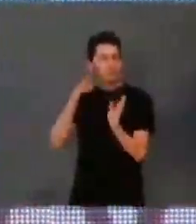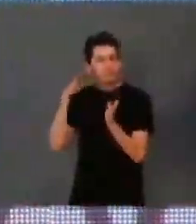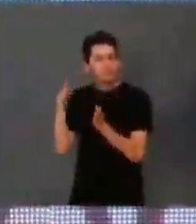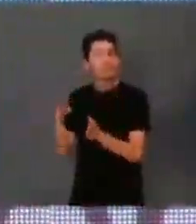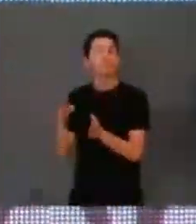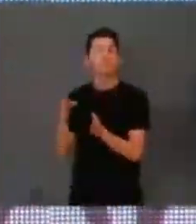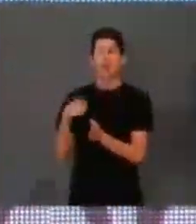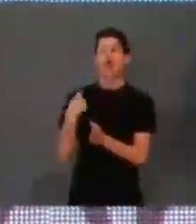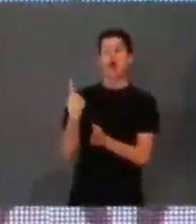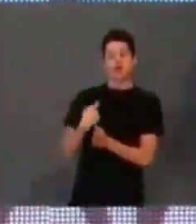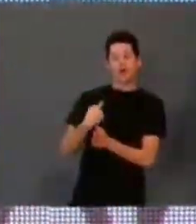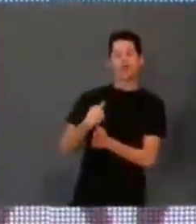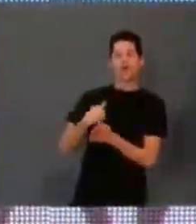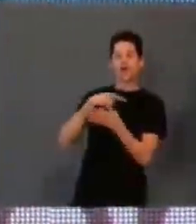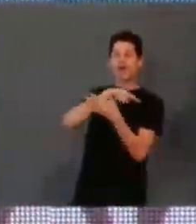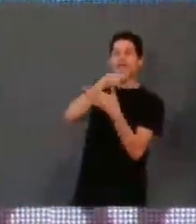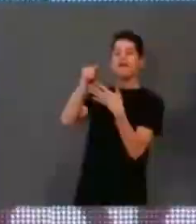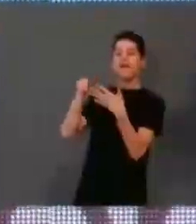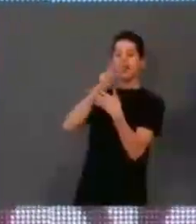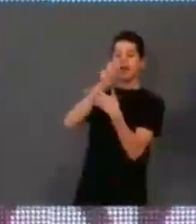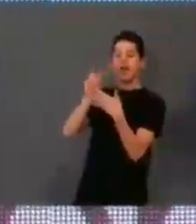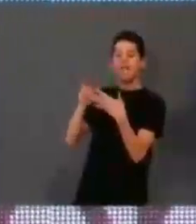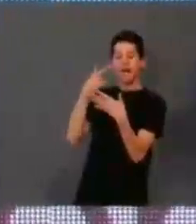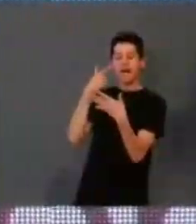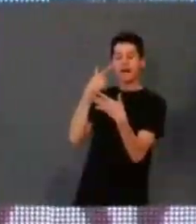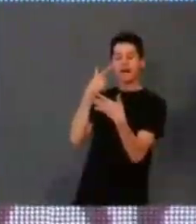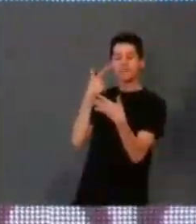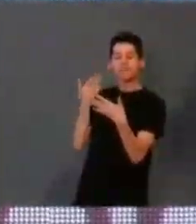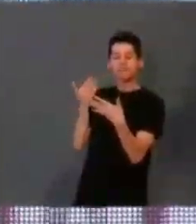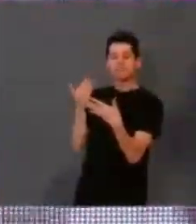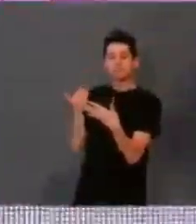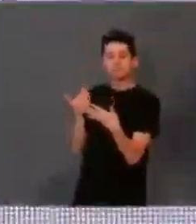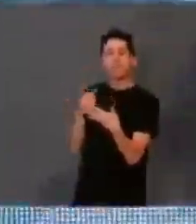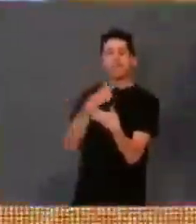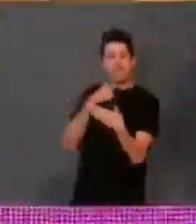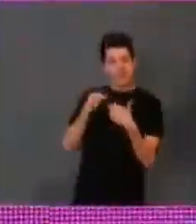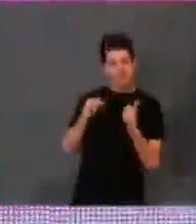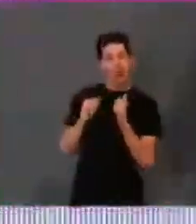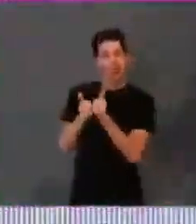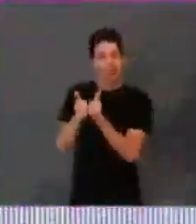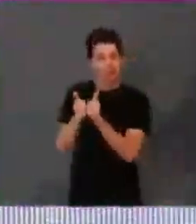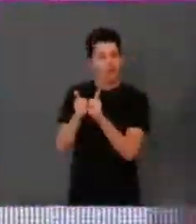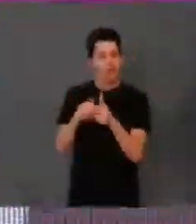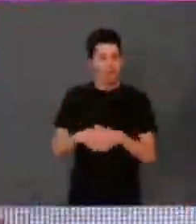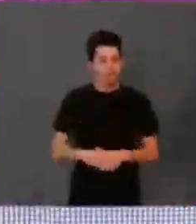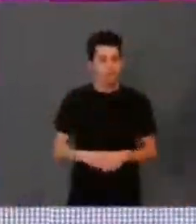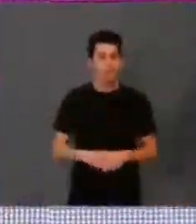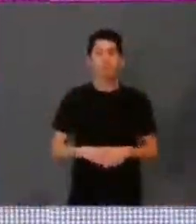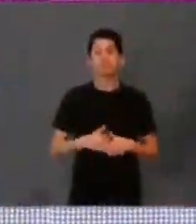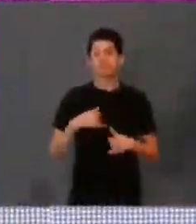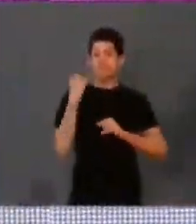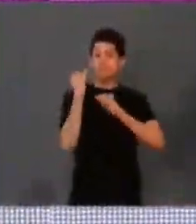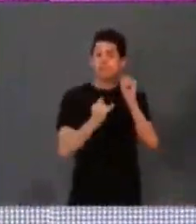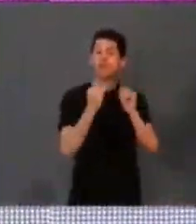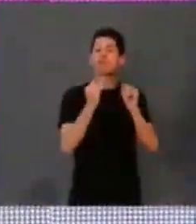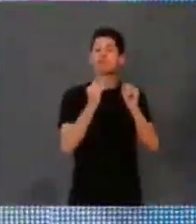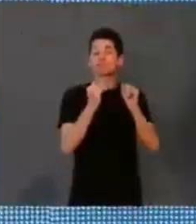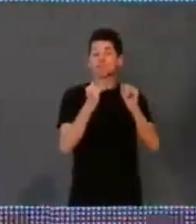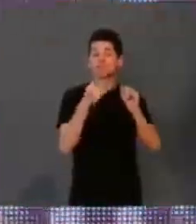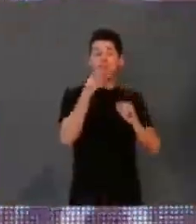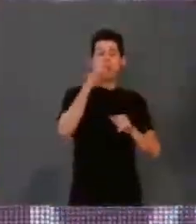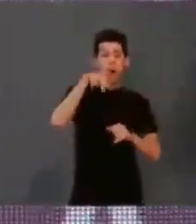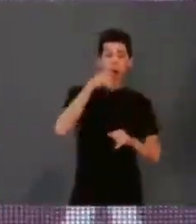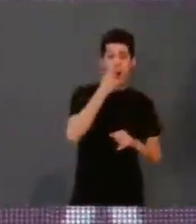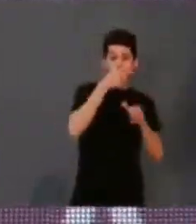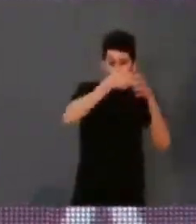nuestra parte estamos queriendo acompañar contarles que el fondo de población de las Naciones Unidas